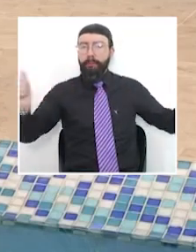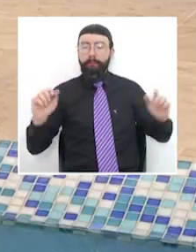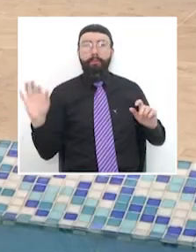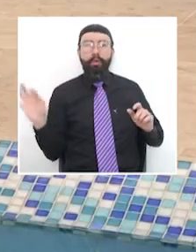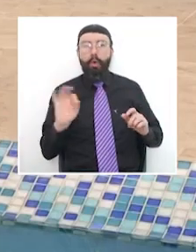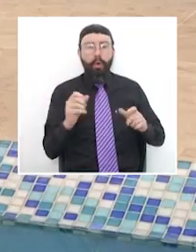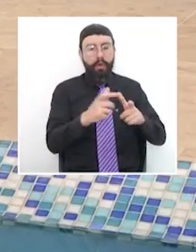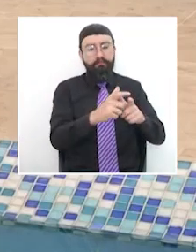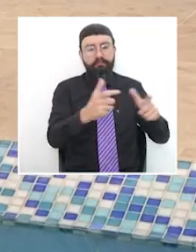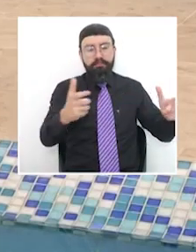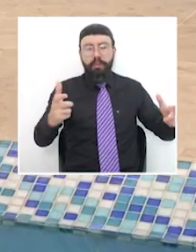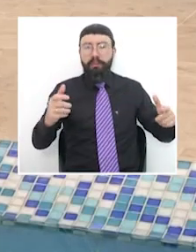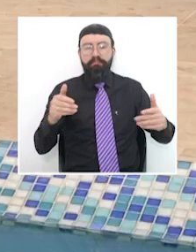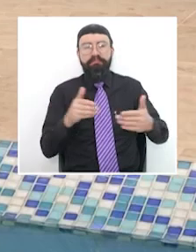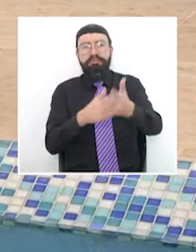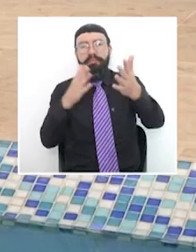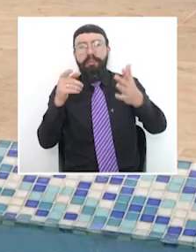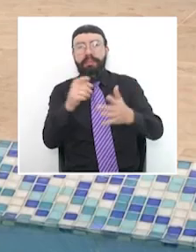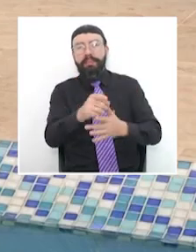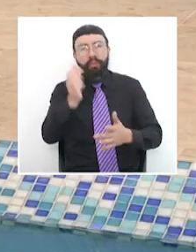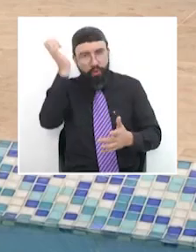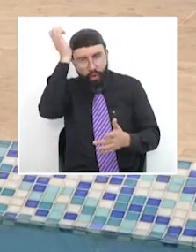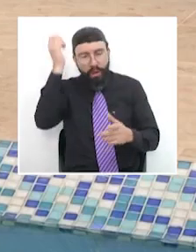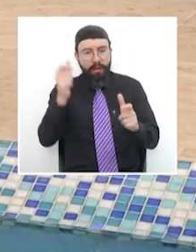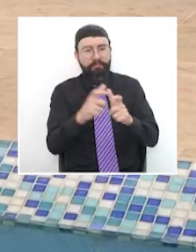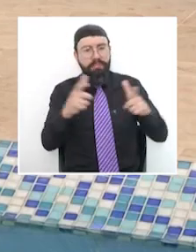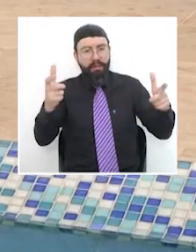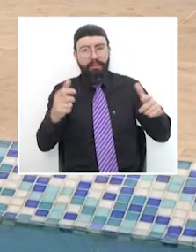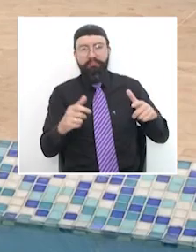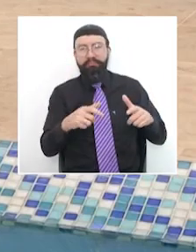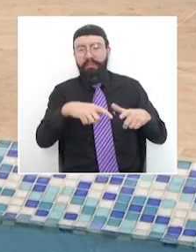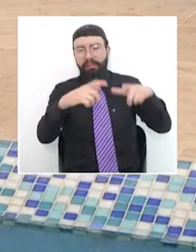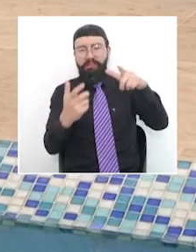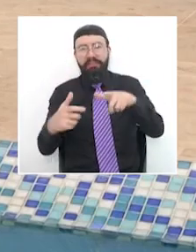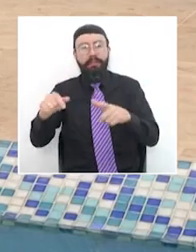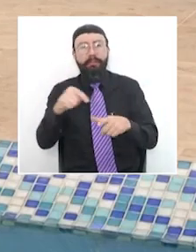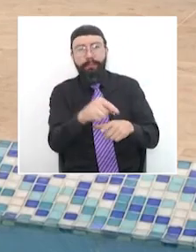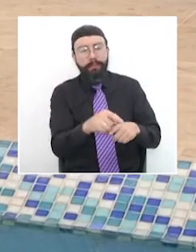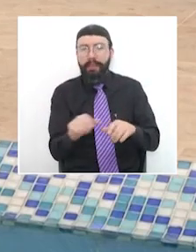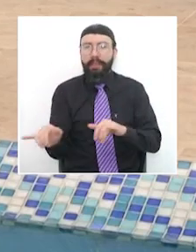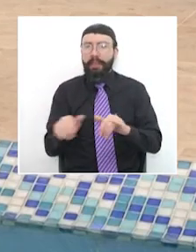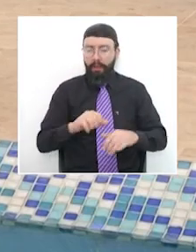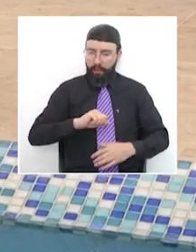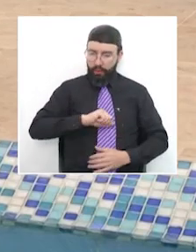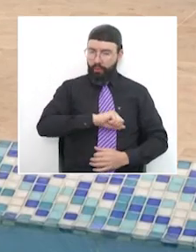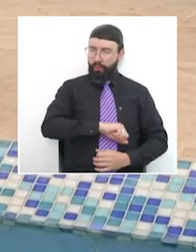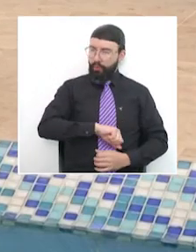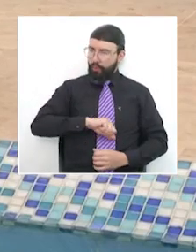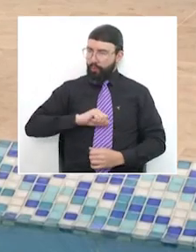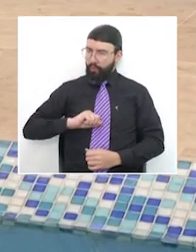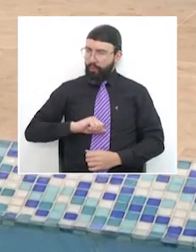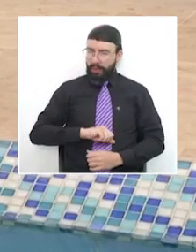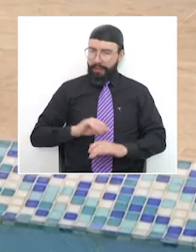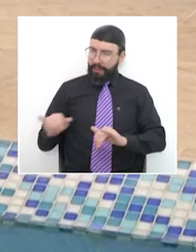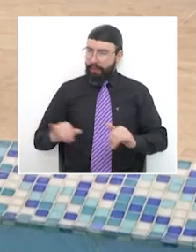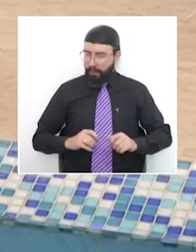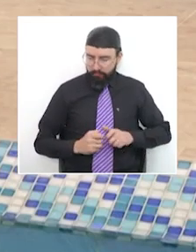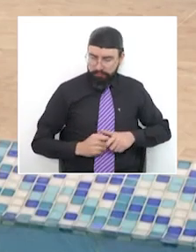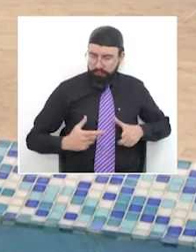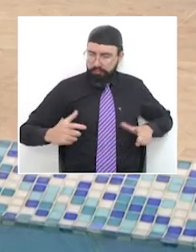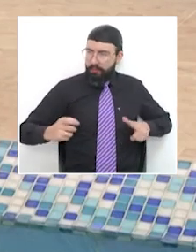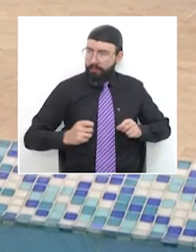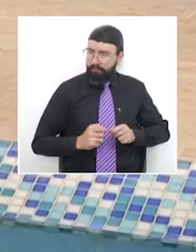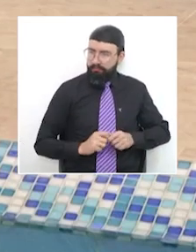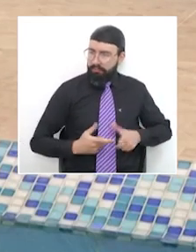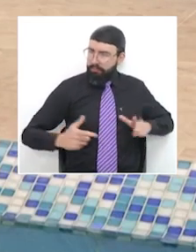chocan contra las rocas. Eso podríamos semejarlo con la ecografía. Sí, claro. Son esas ondas